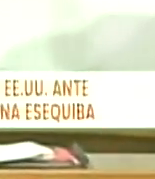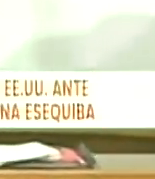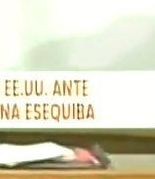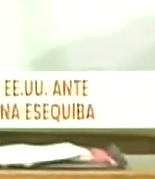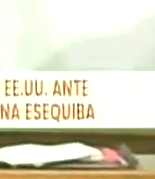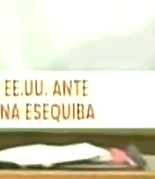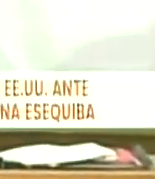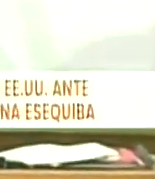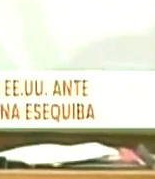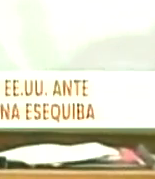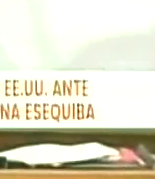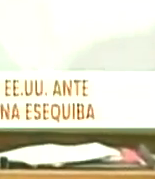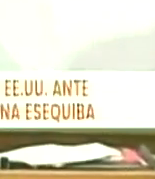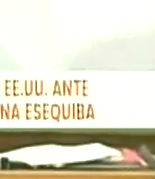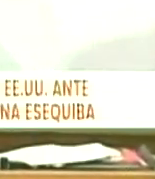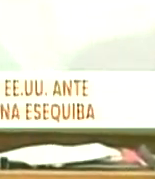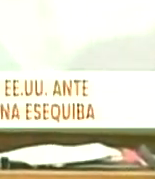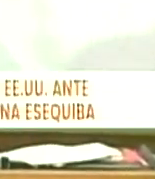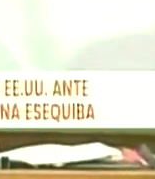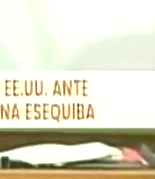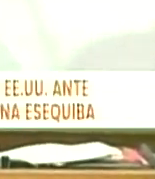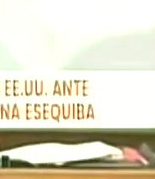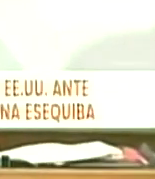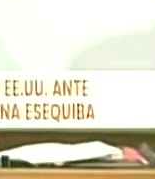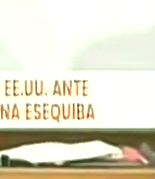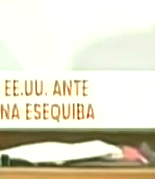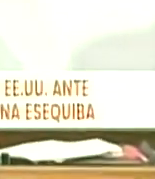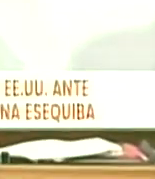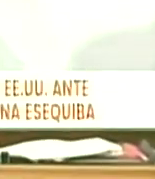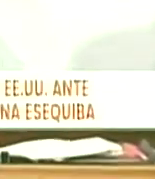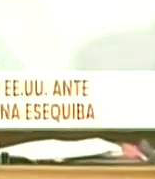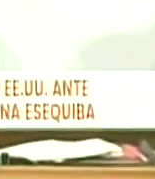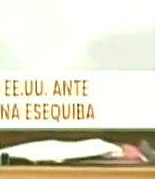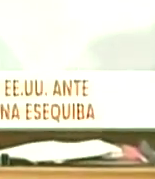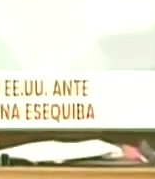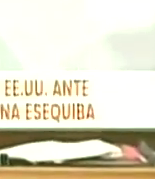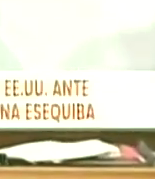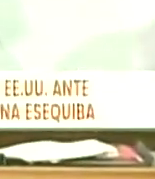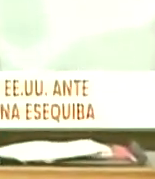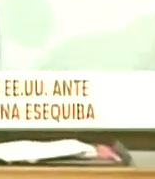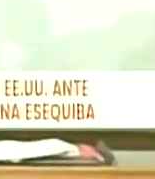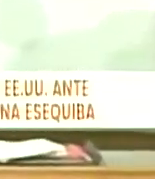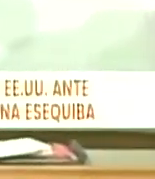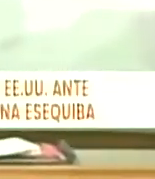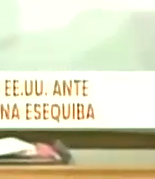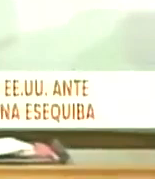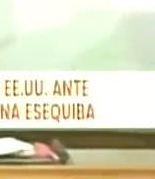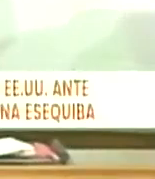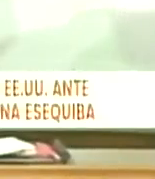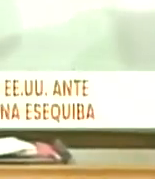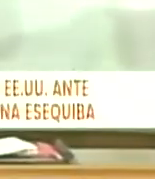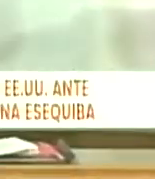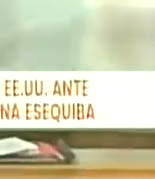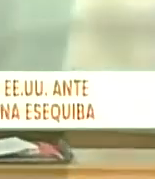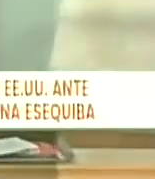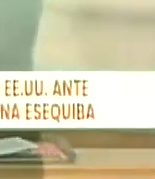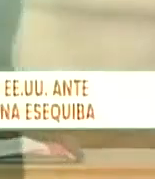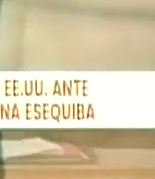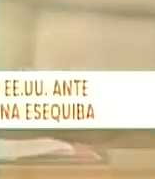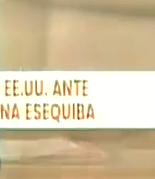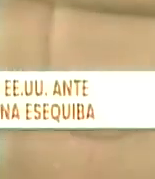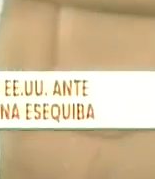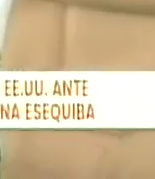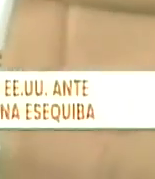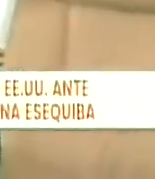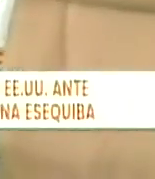de este país. Esa era la verdadera intención. Y después, en un arresto